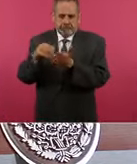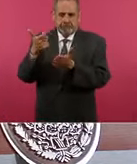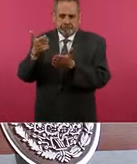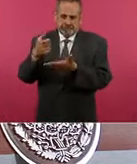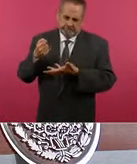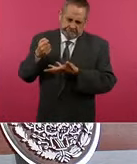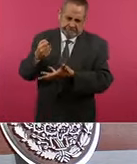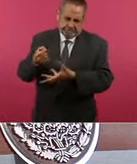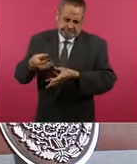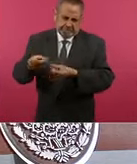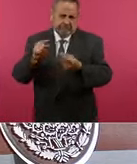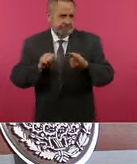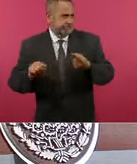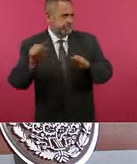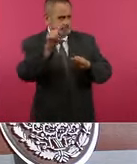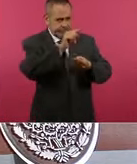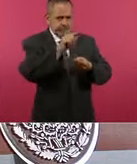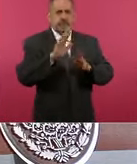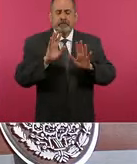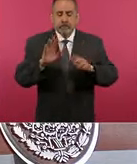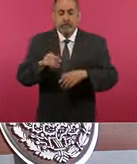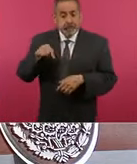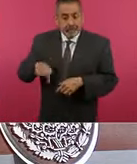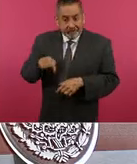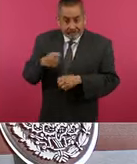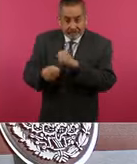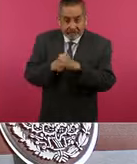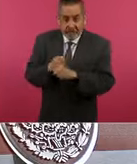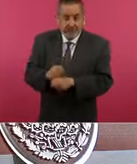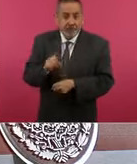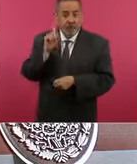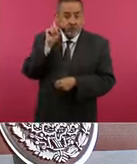Y este año es de 1 billón